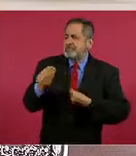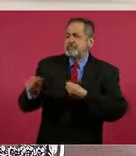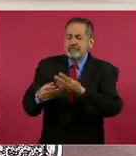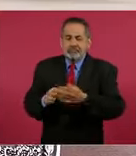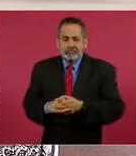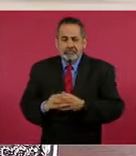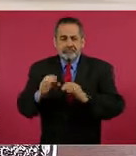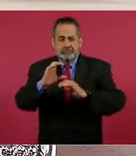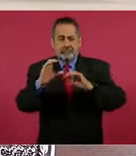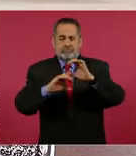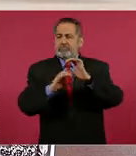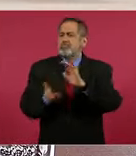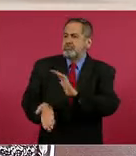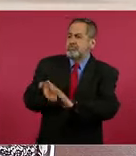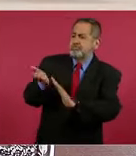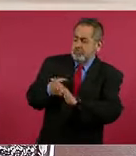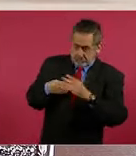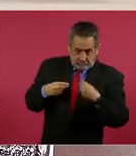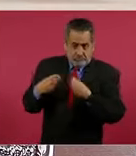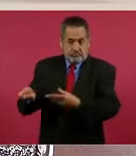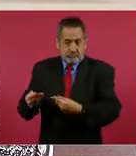materiales de construcción.